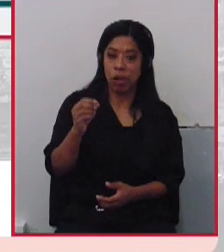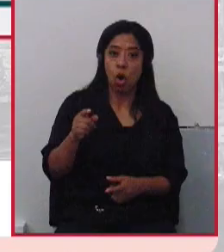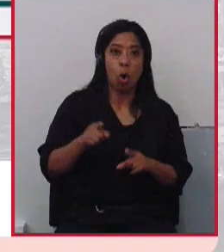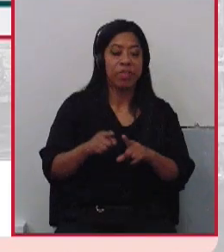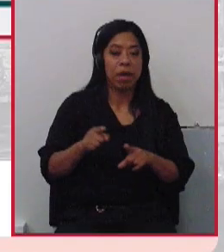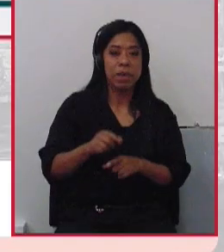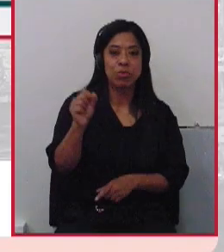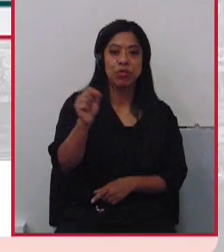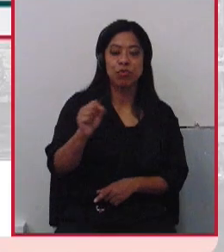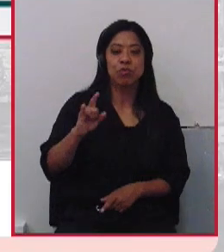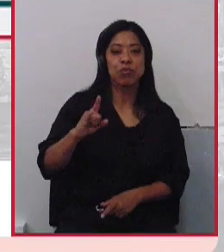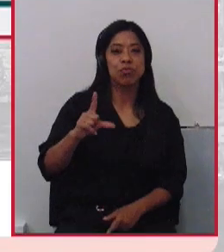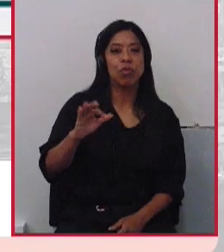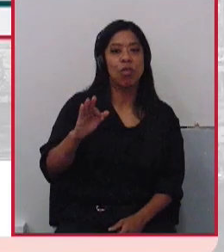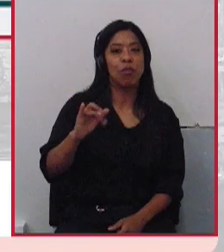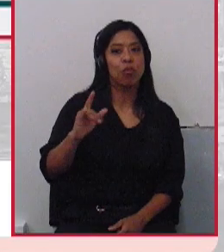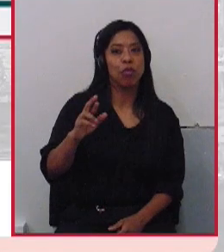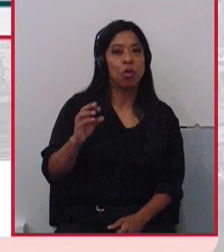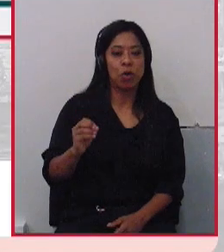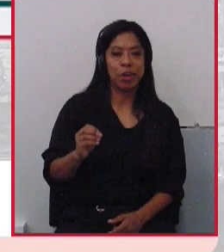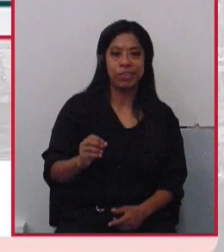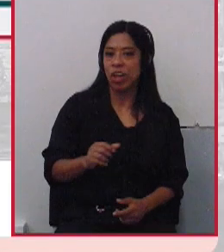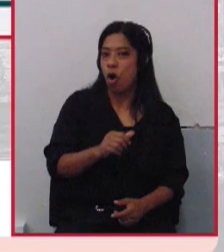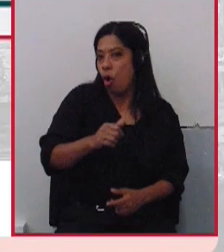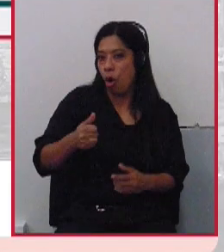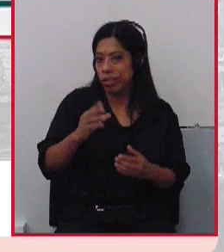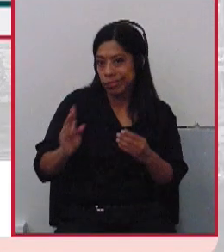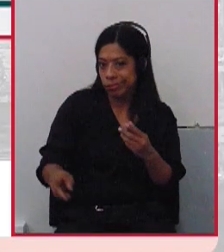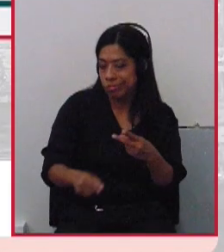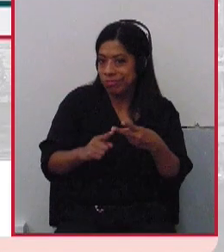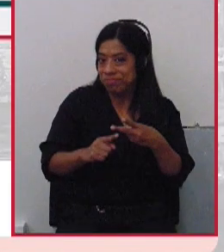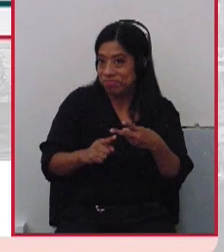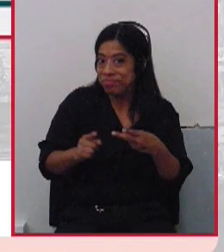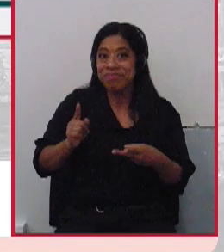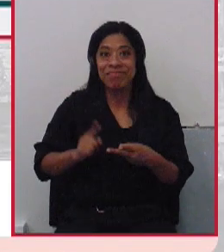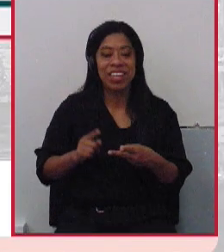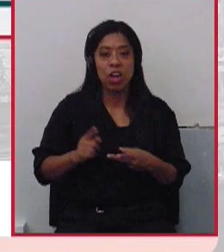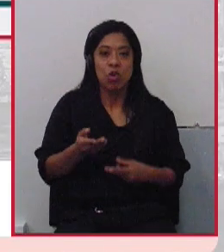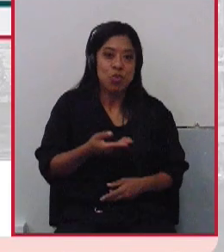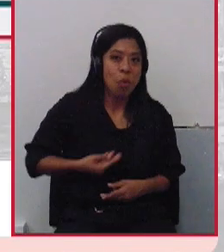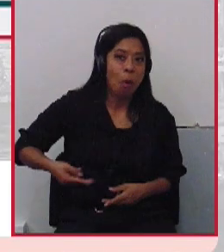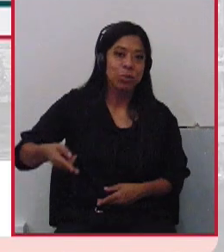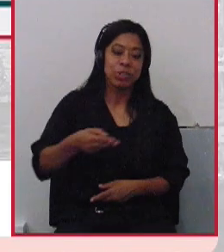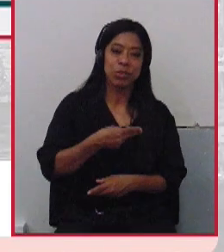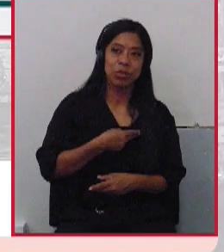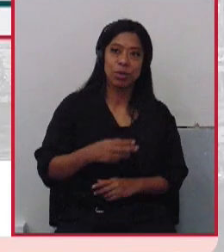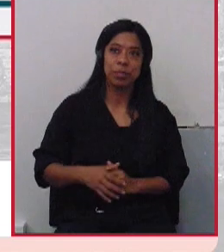sulfuro secundario. Entonces, nuestro